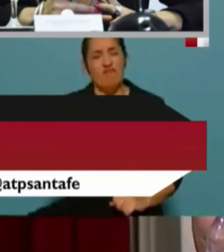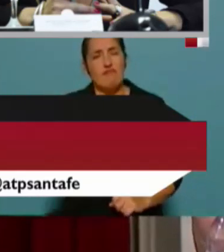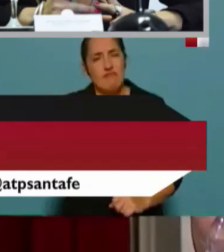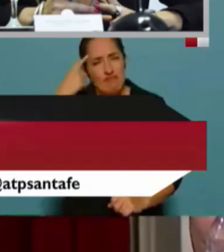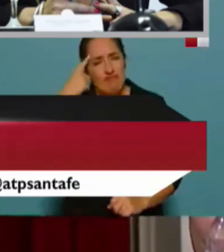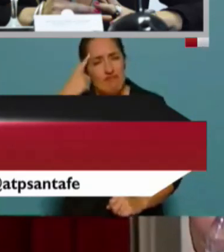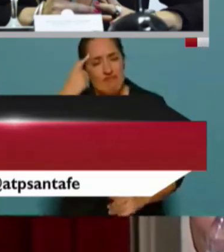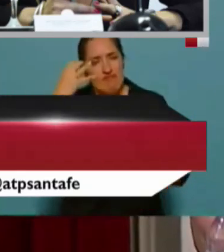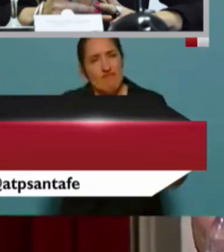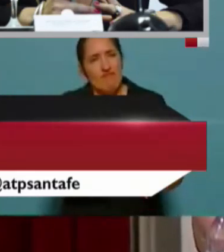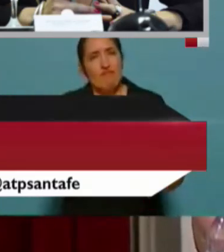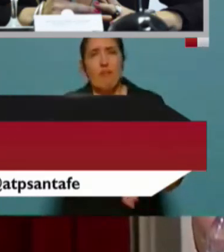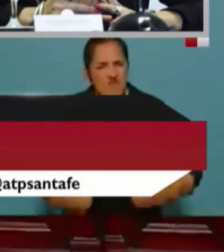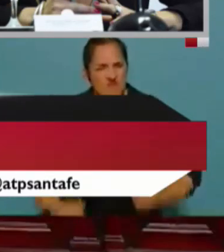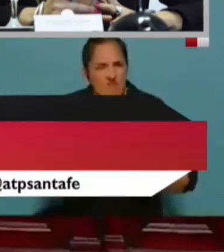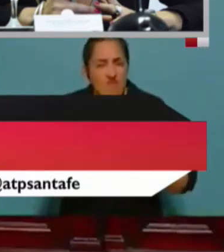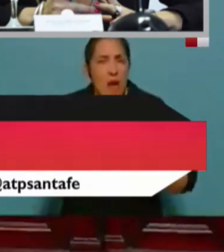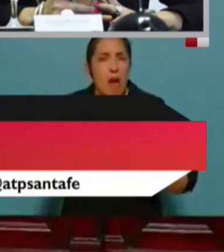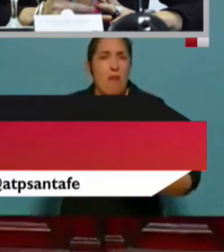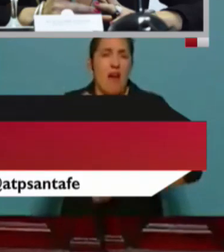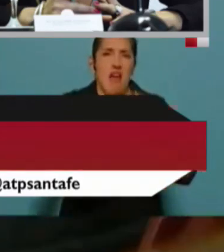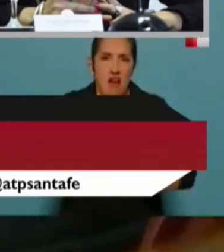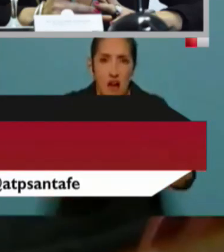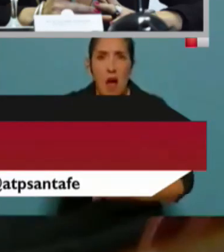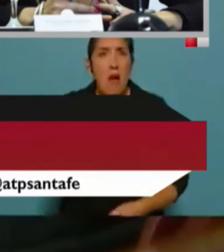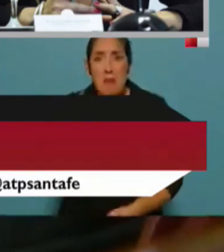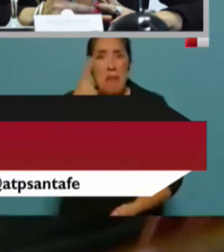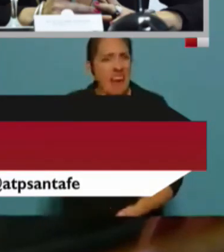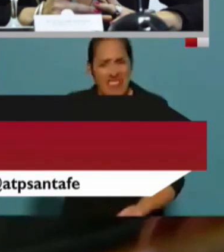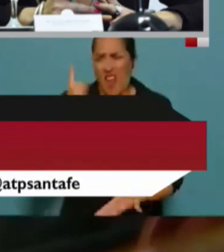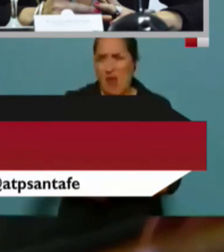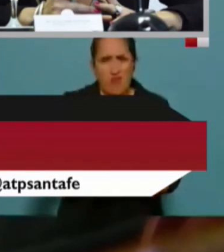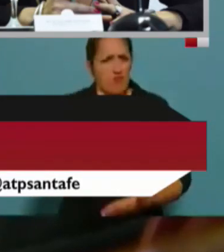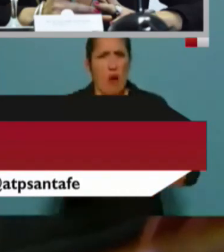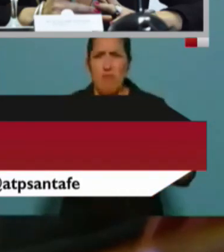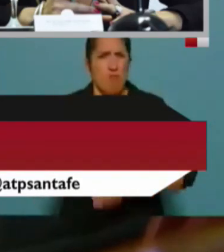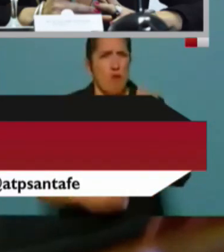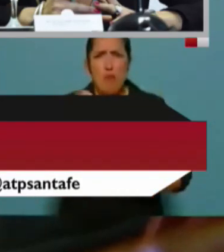de atropellos a los derechos de las mujeres y de las diversidades en la República Argentina.